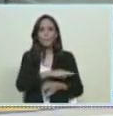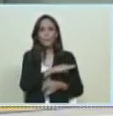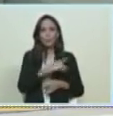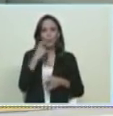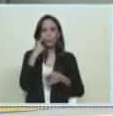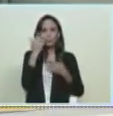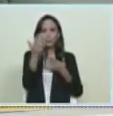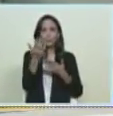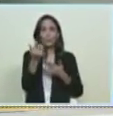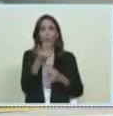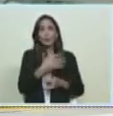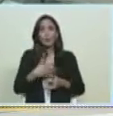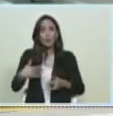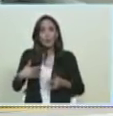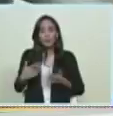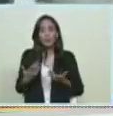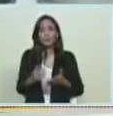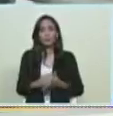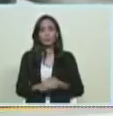misión